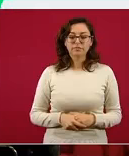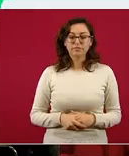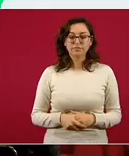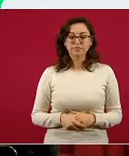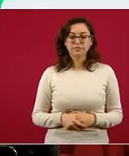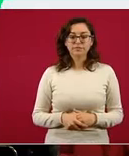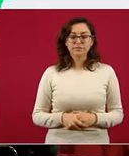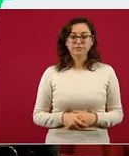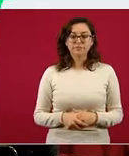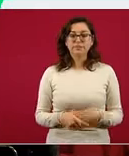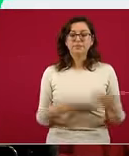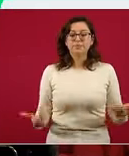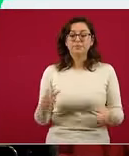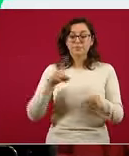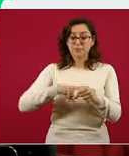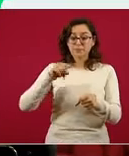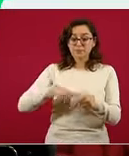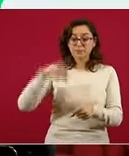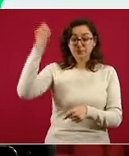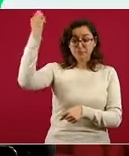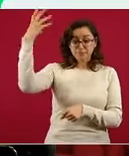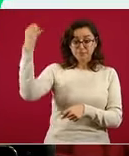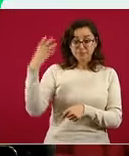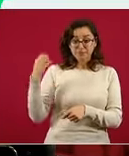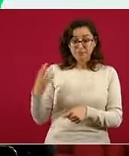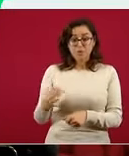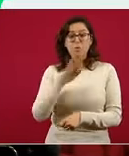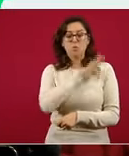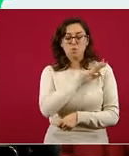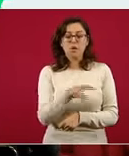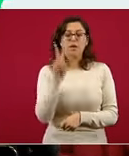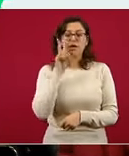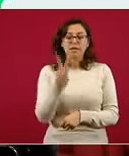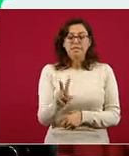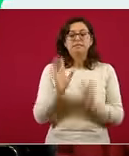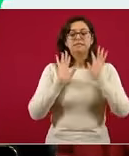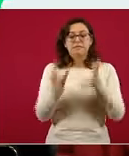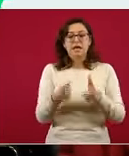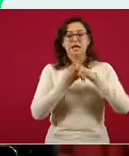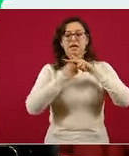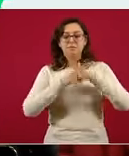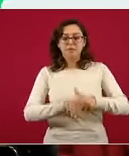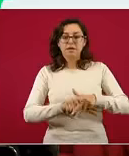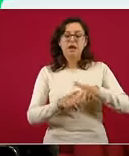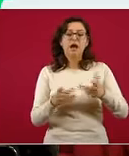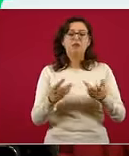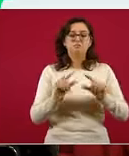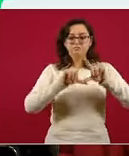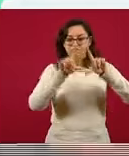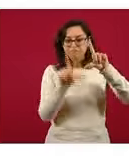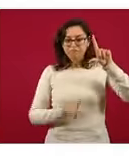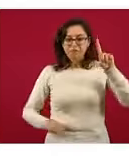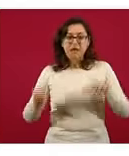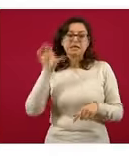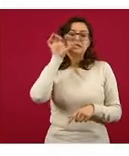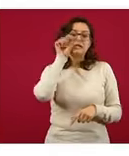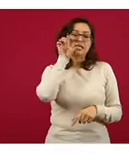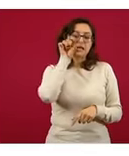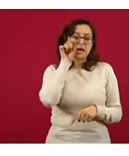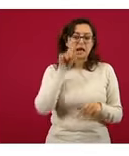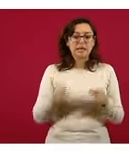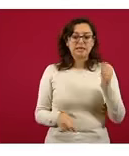El semáforo de riesgo epidémico, como pueden observar, el país empieza a pintar más de naranja. Tenemos tres